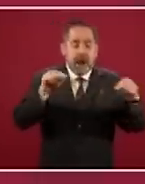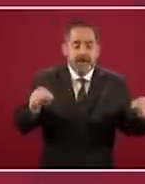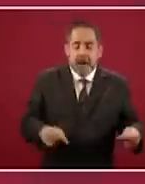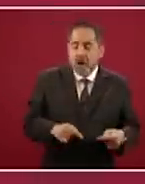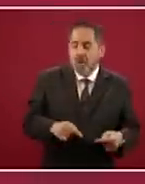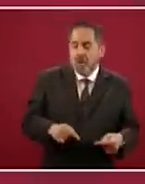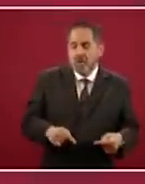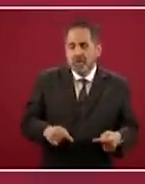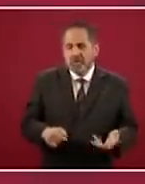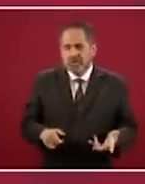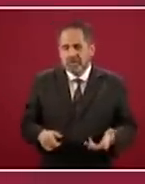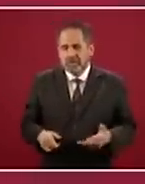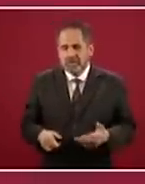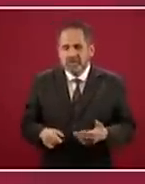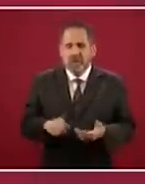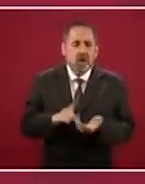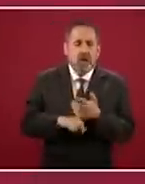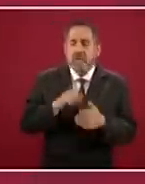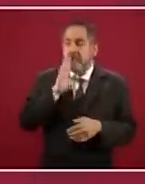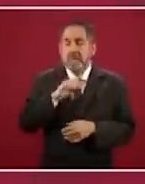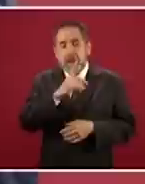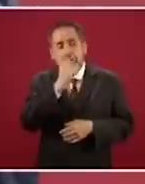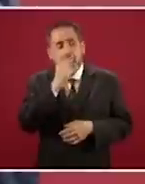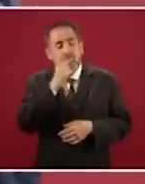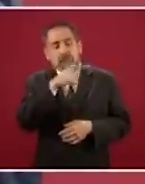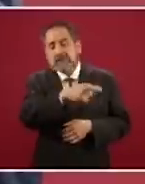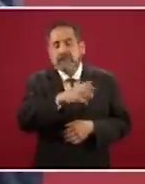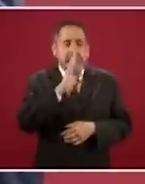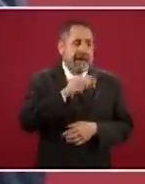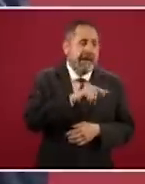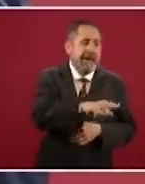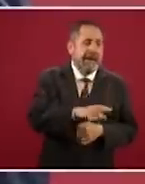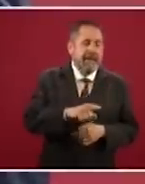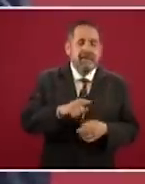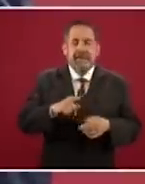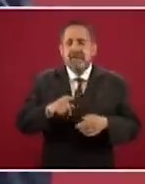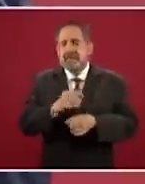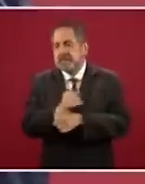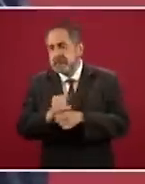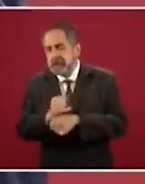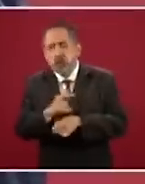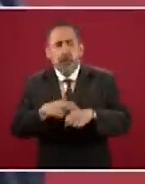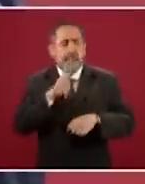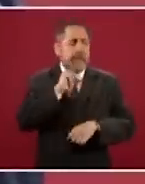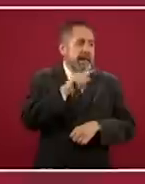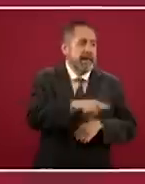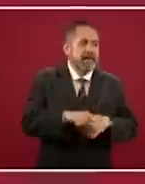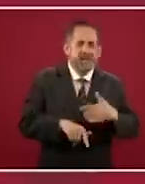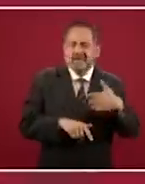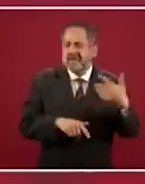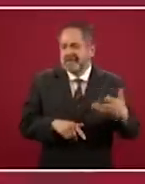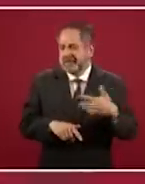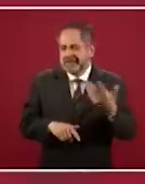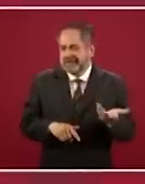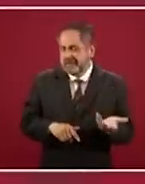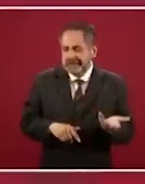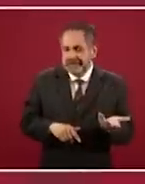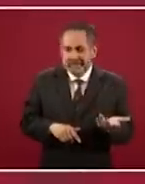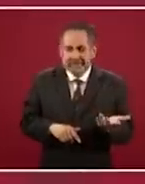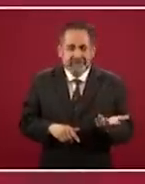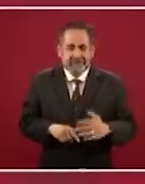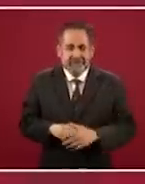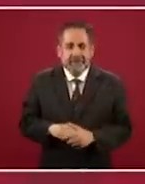eran los agentes de tránsito, los inspectores, el